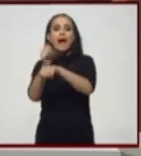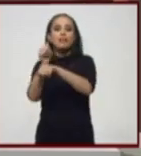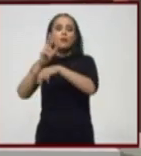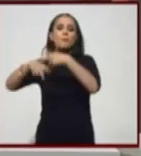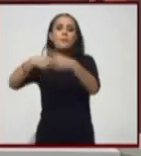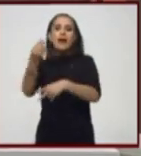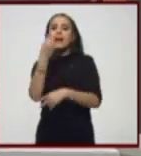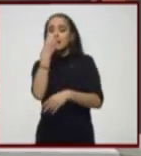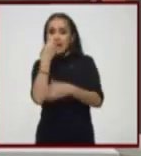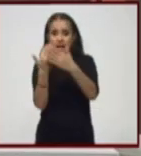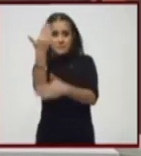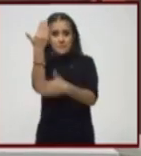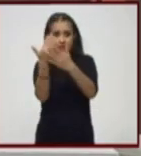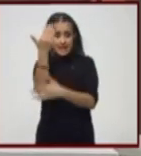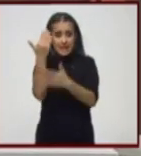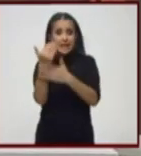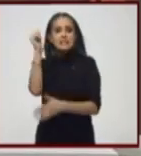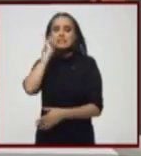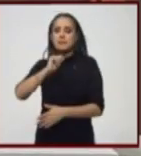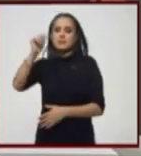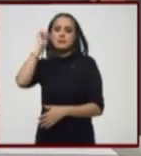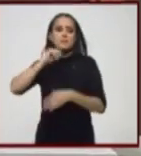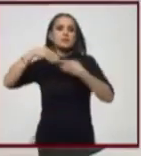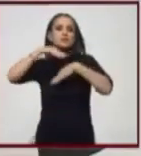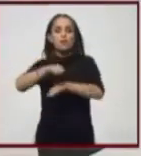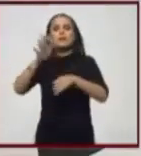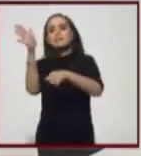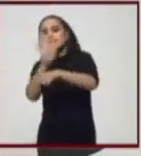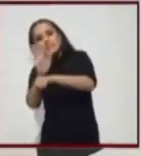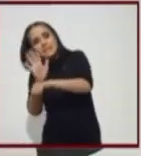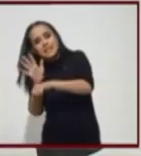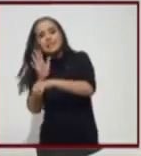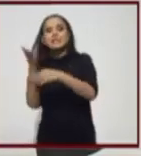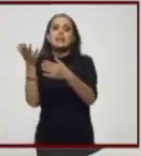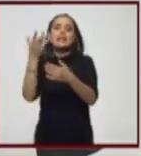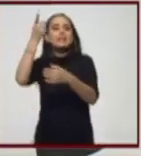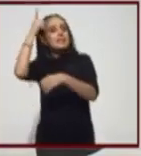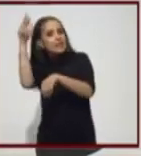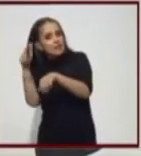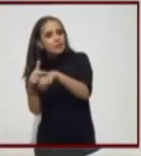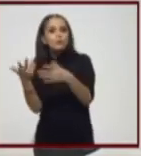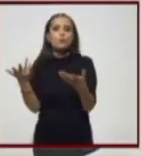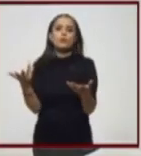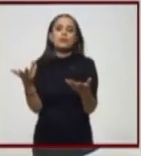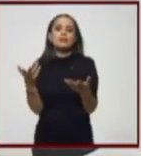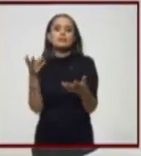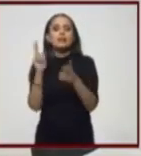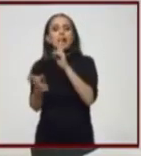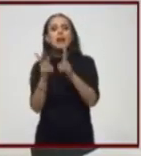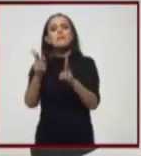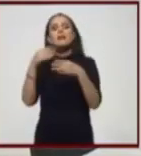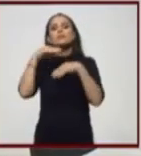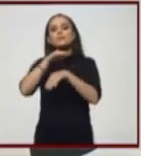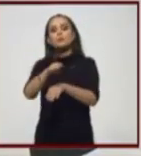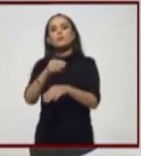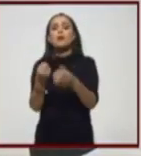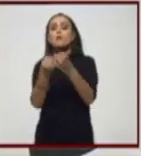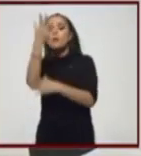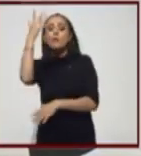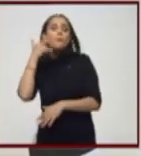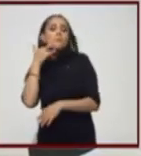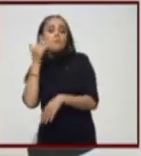los desayunos familiares eran siempre en relación a las muestras de cine a los nuevos directores hablábamos de los nuevos estrenos